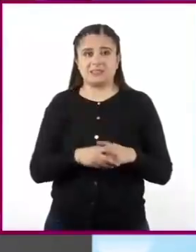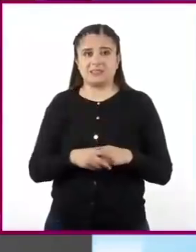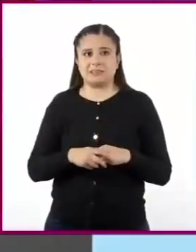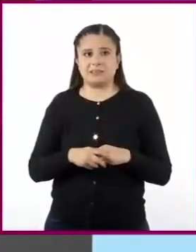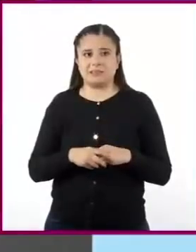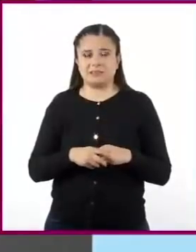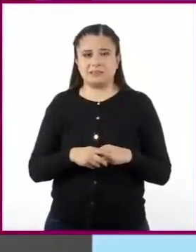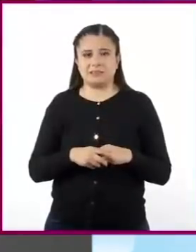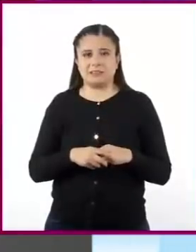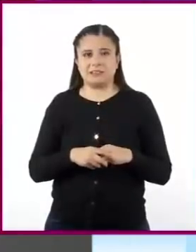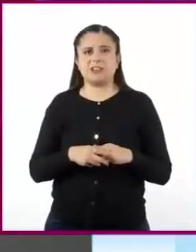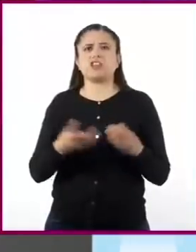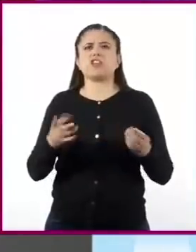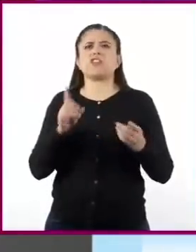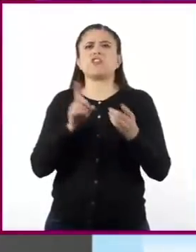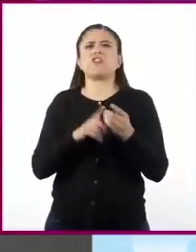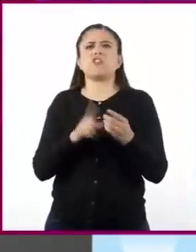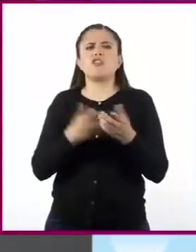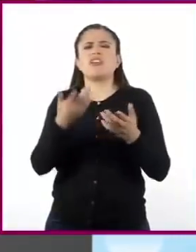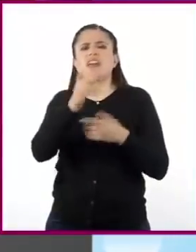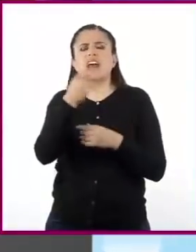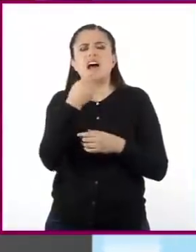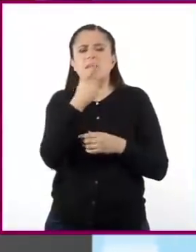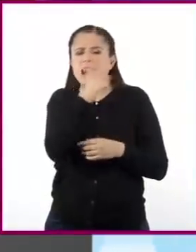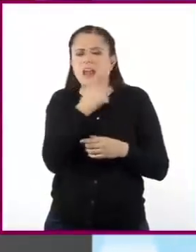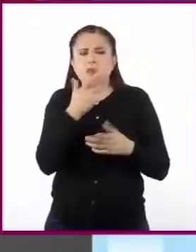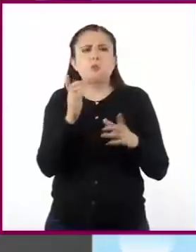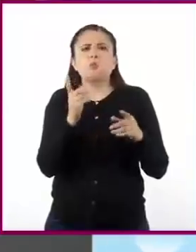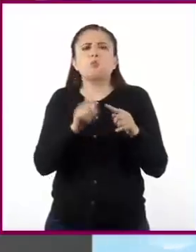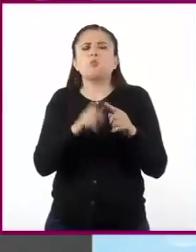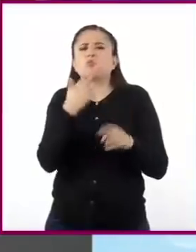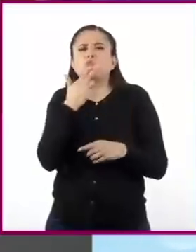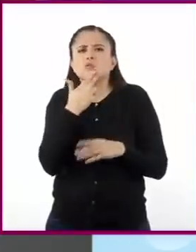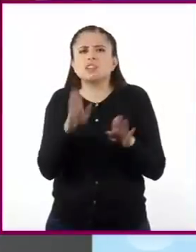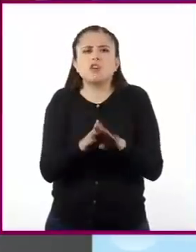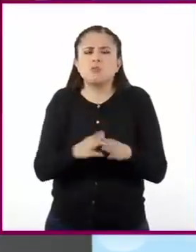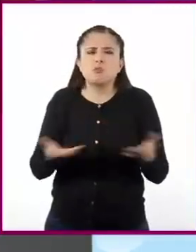¿Y cuándo y en dónde habla su lengua?